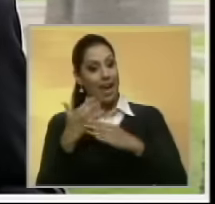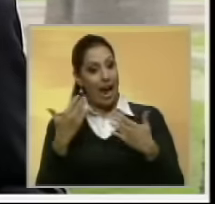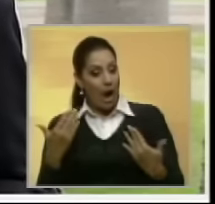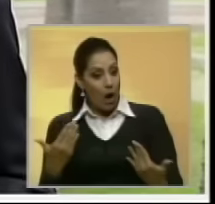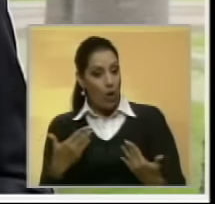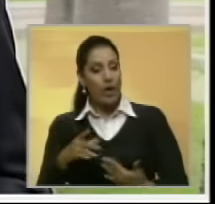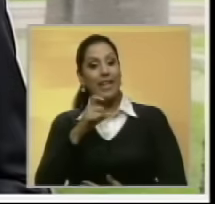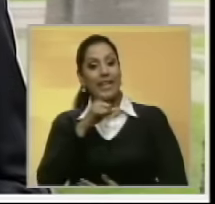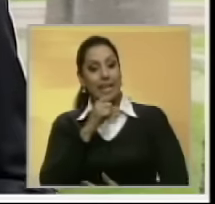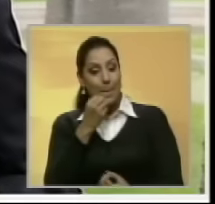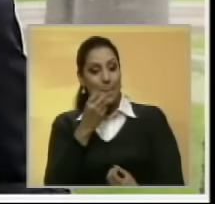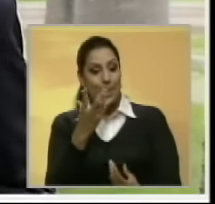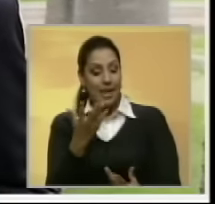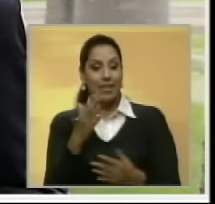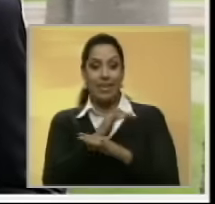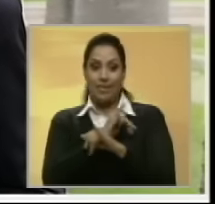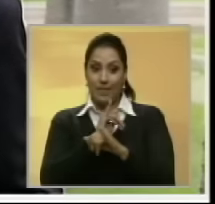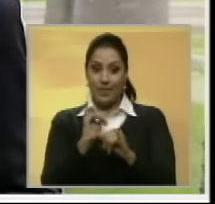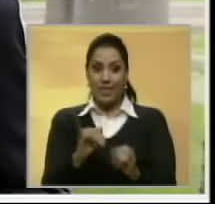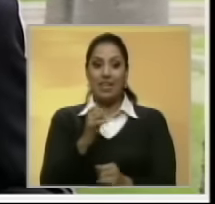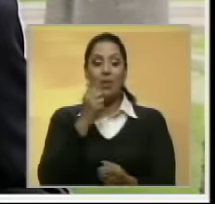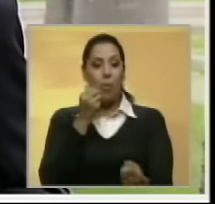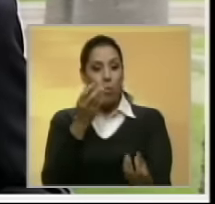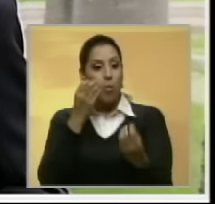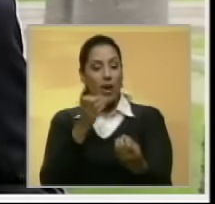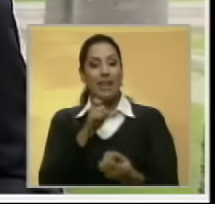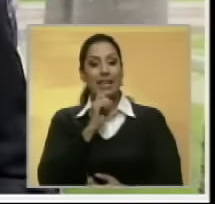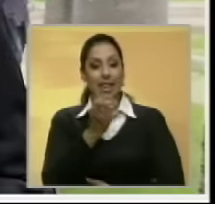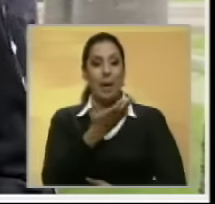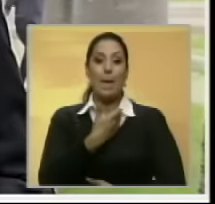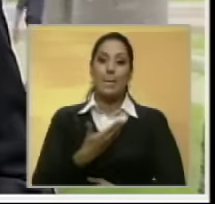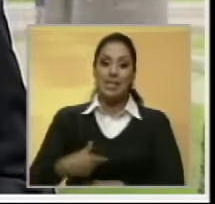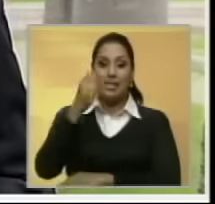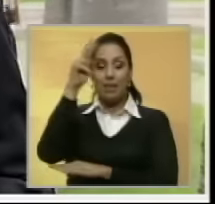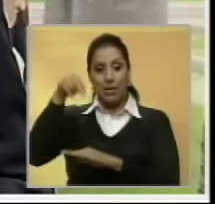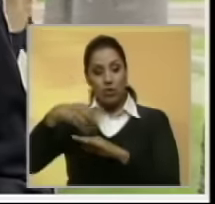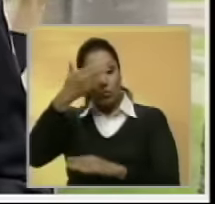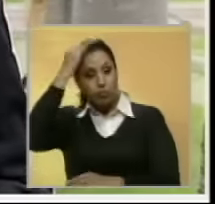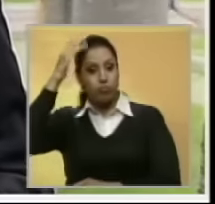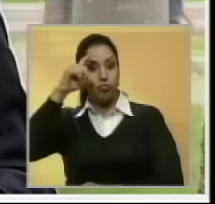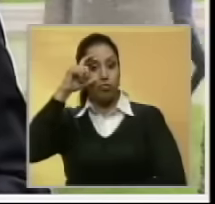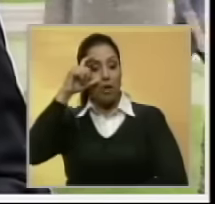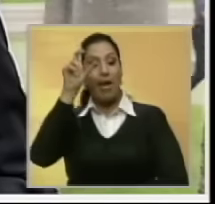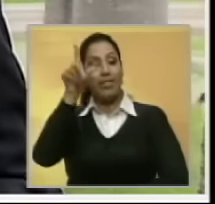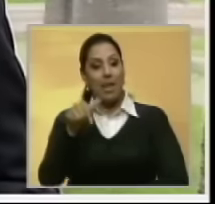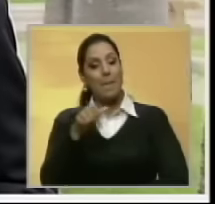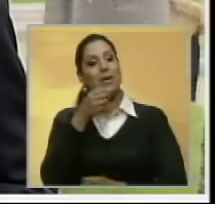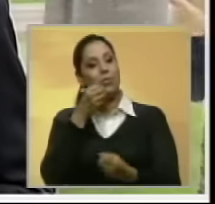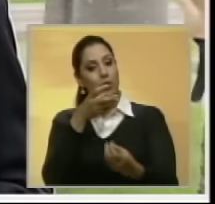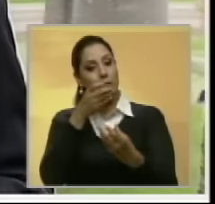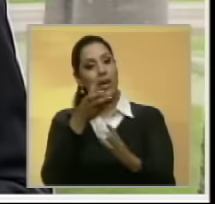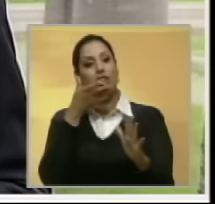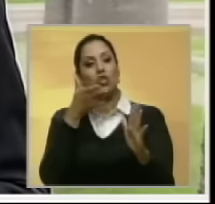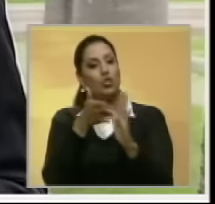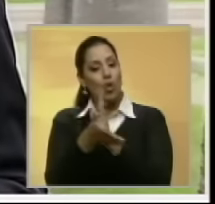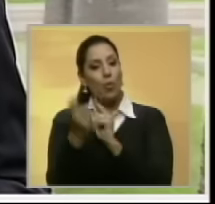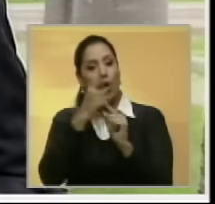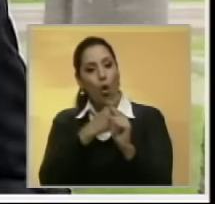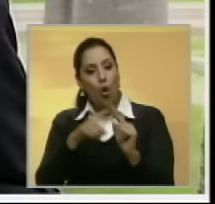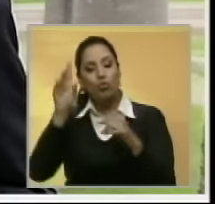Bien, entonces esta fue parte de la declaración que ofreció esta mañana Henry Ramos Ayú. También se pronunció en torno a